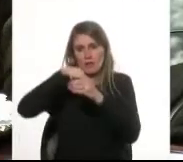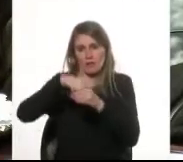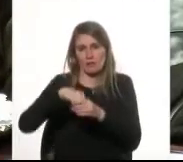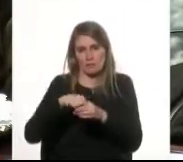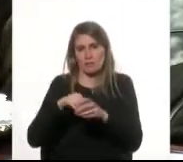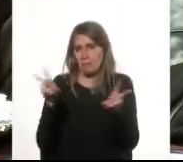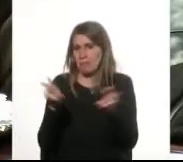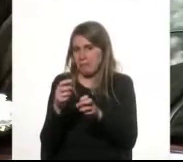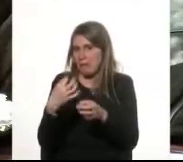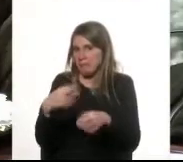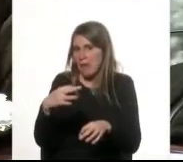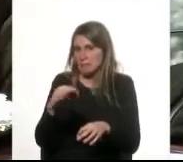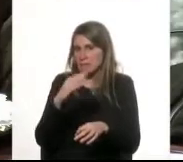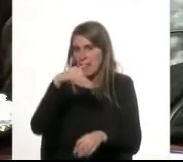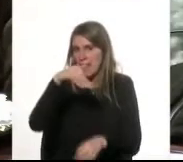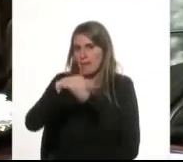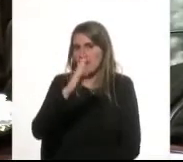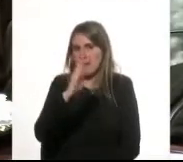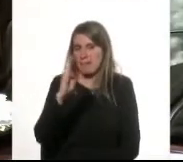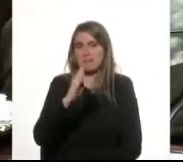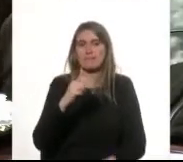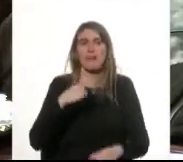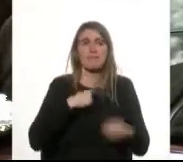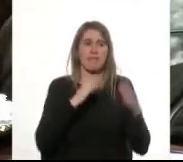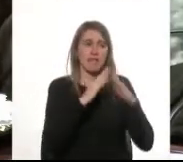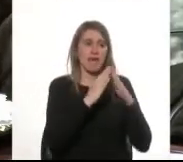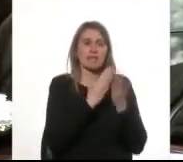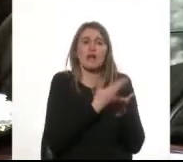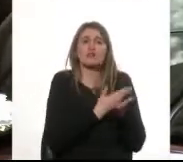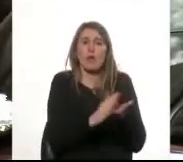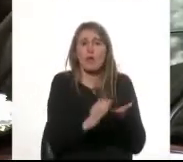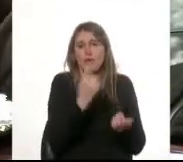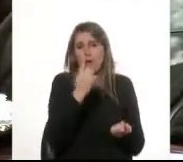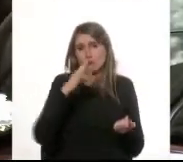en mi casa sobra un sueldo el de Lucía.